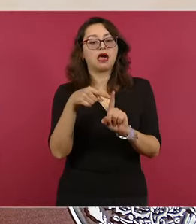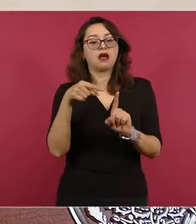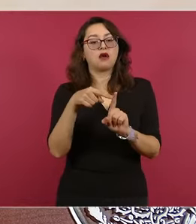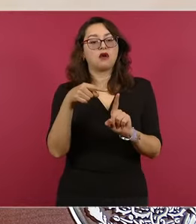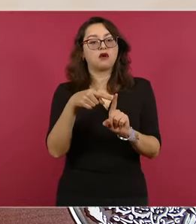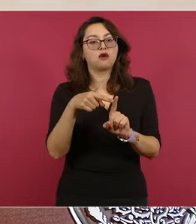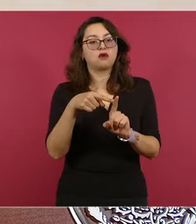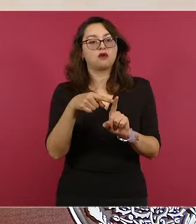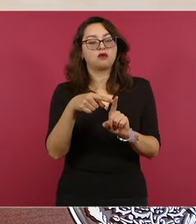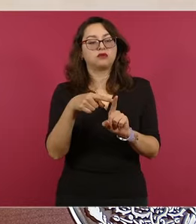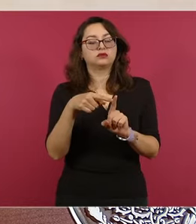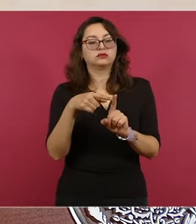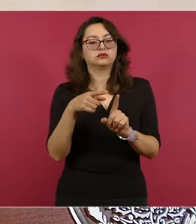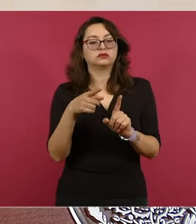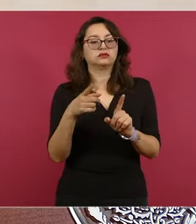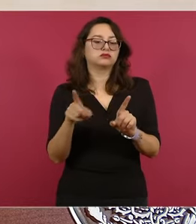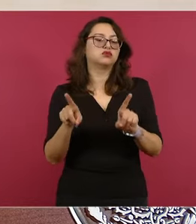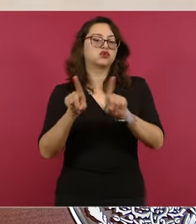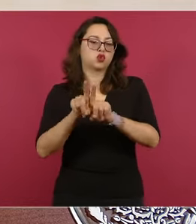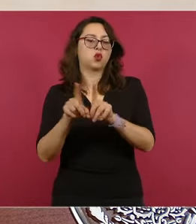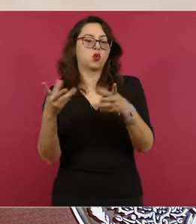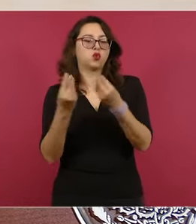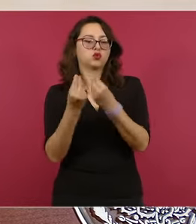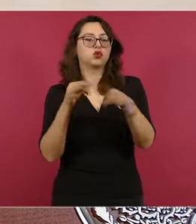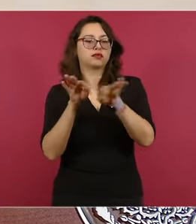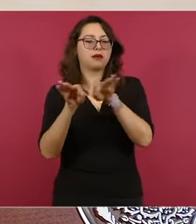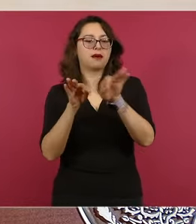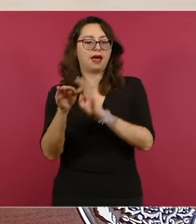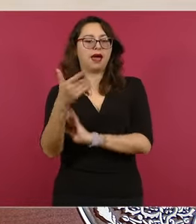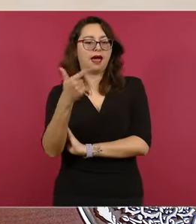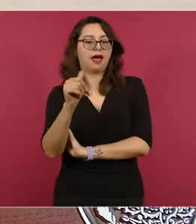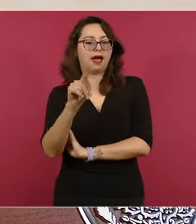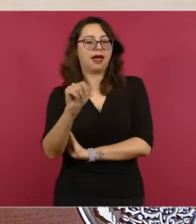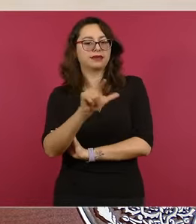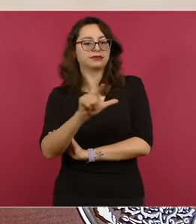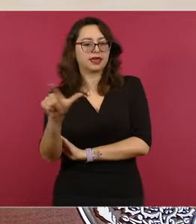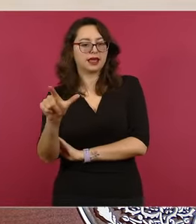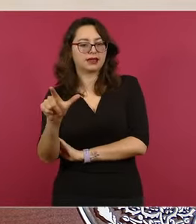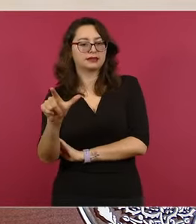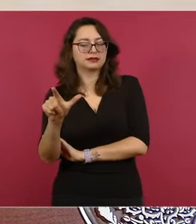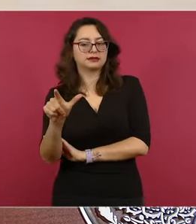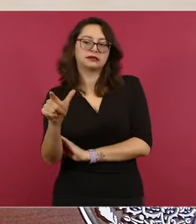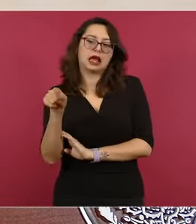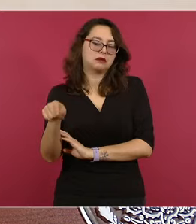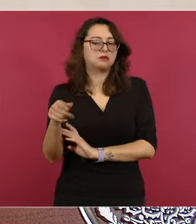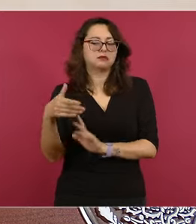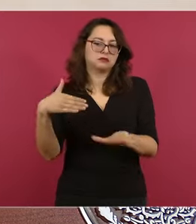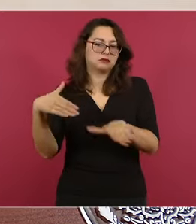como segundo de Hugo y subió y además